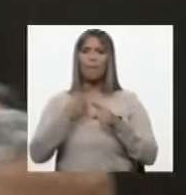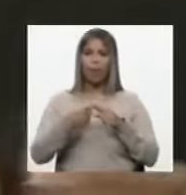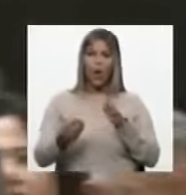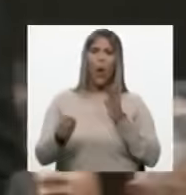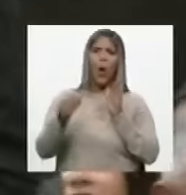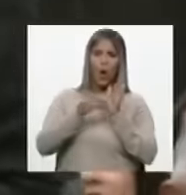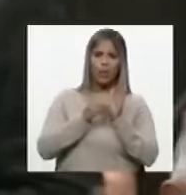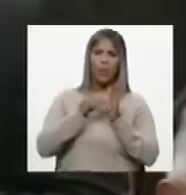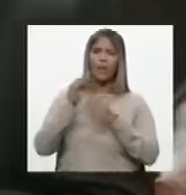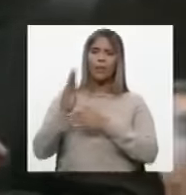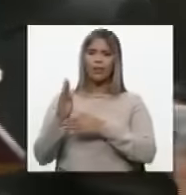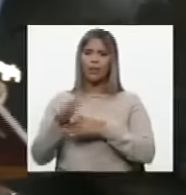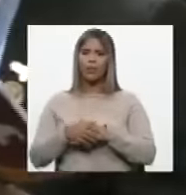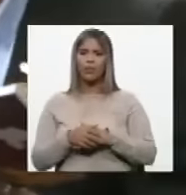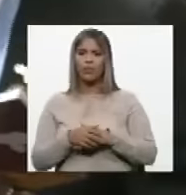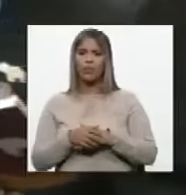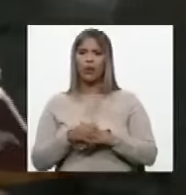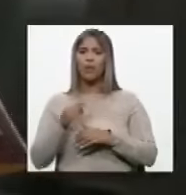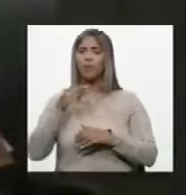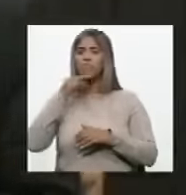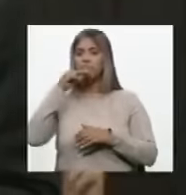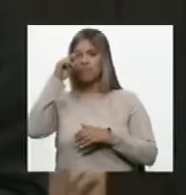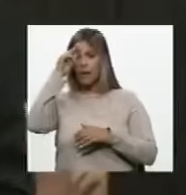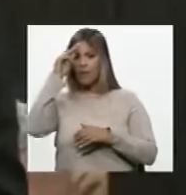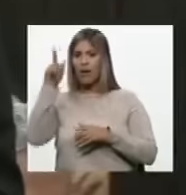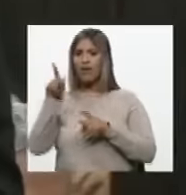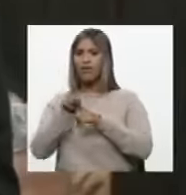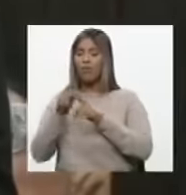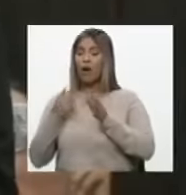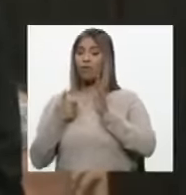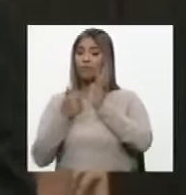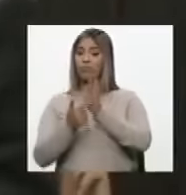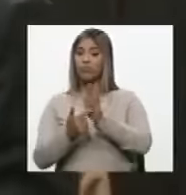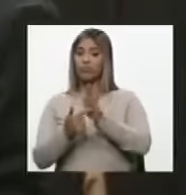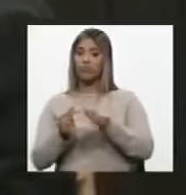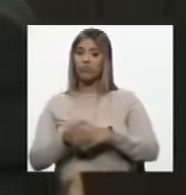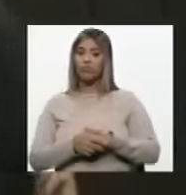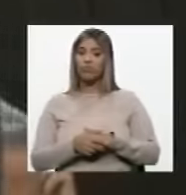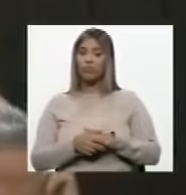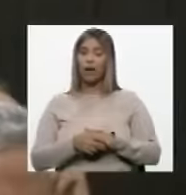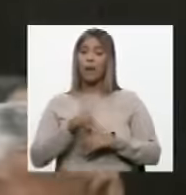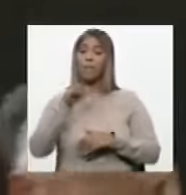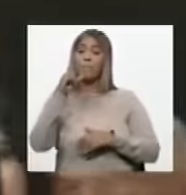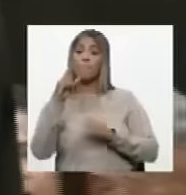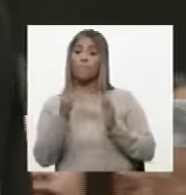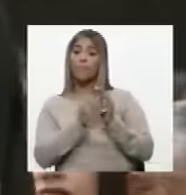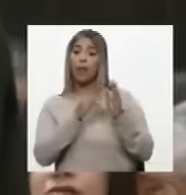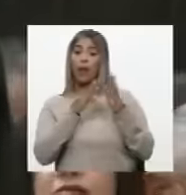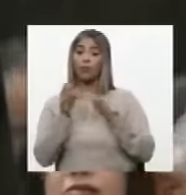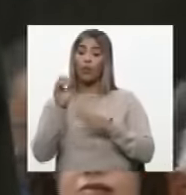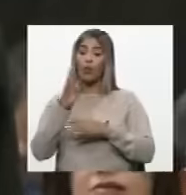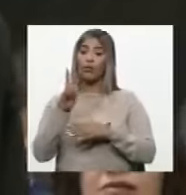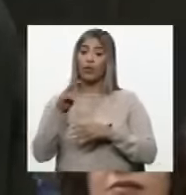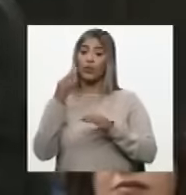nuevo con Betancur. Pues como decía mi papá, el piojo se mata en la cabeza. 1942,